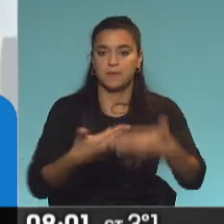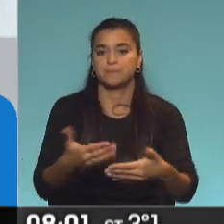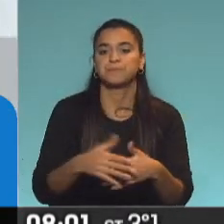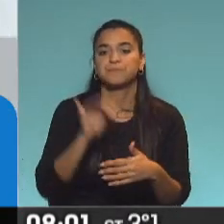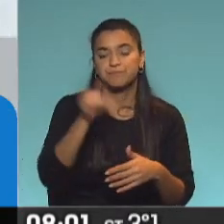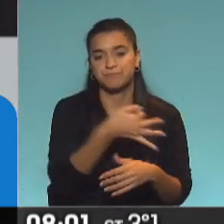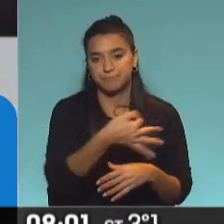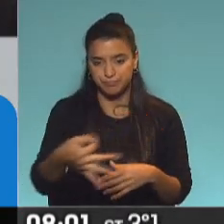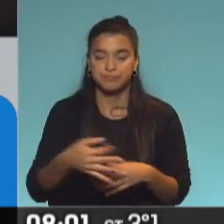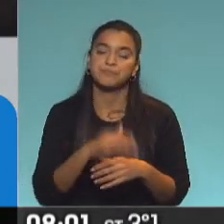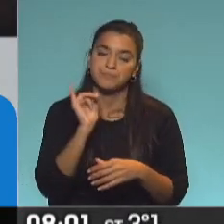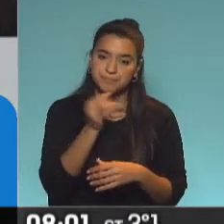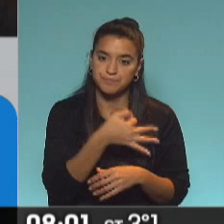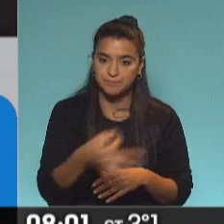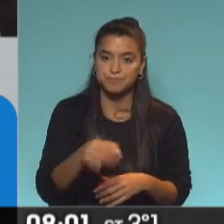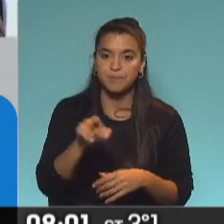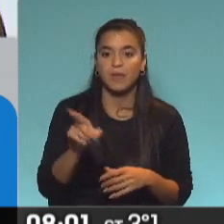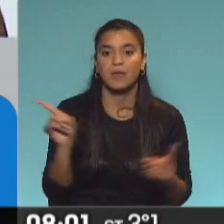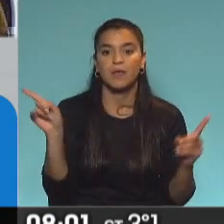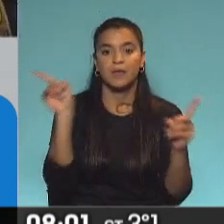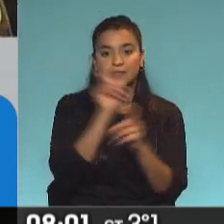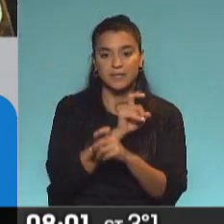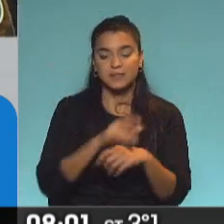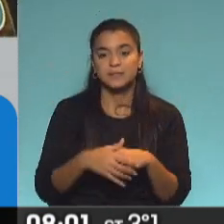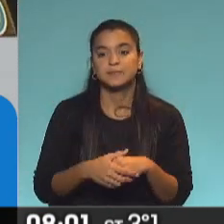Es así, es así. Esta crisis